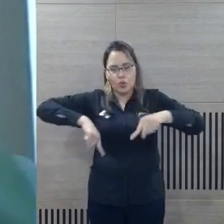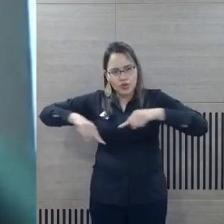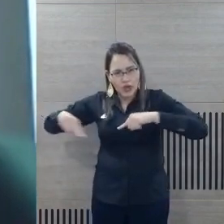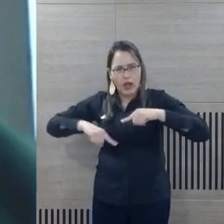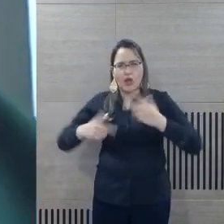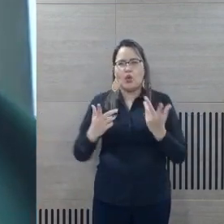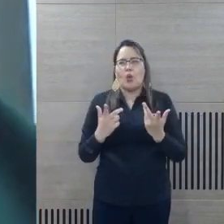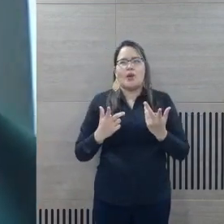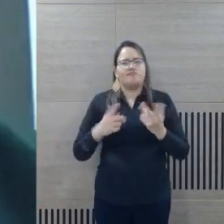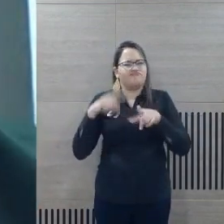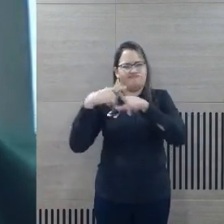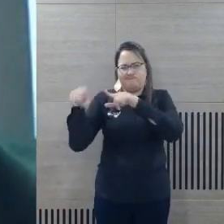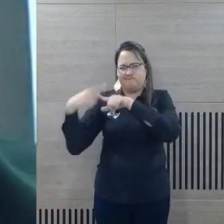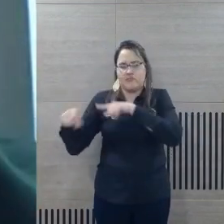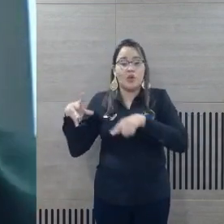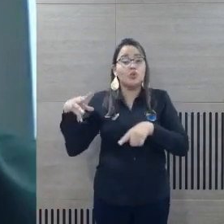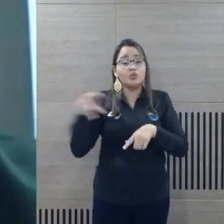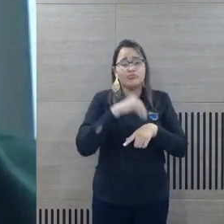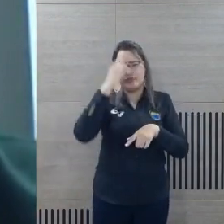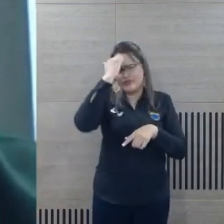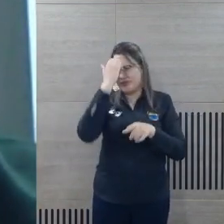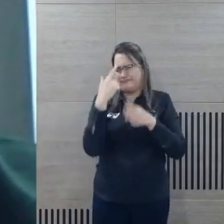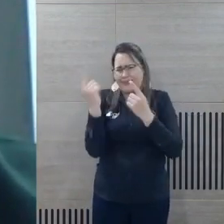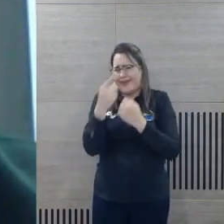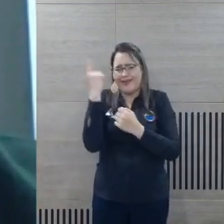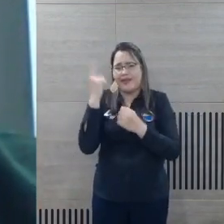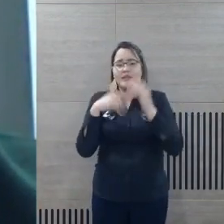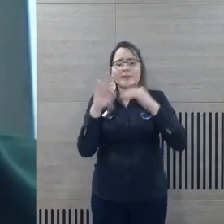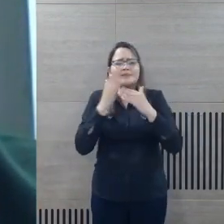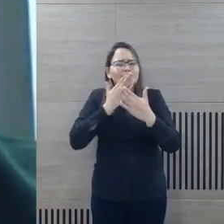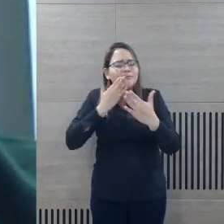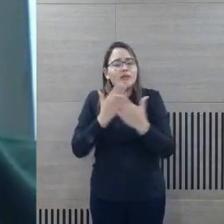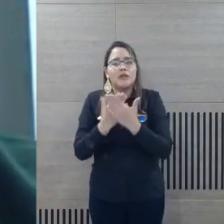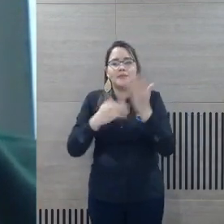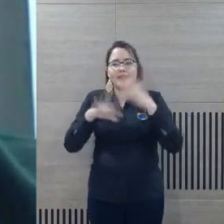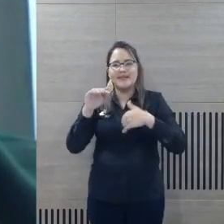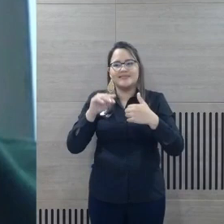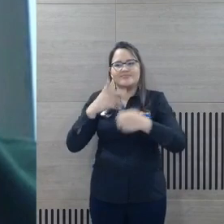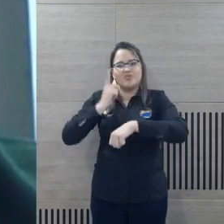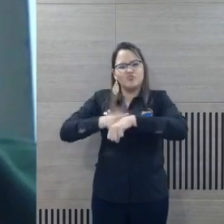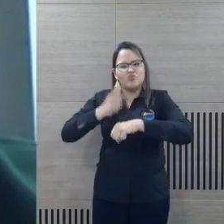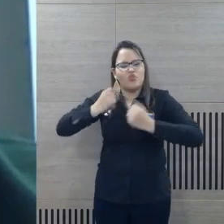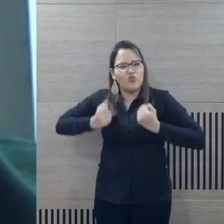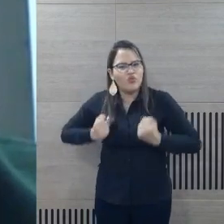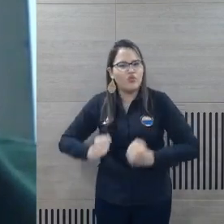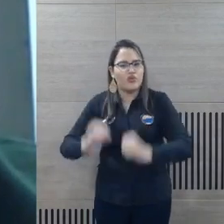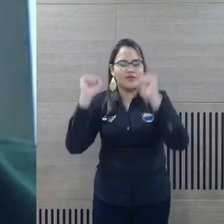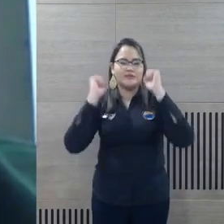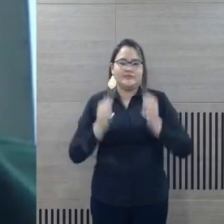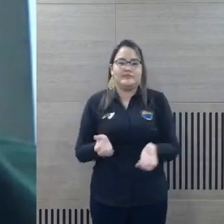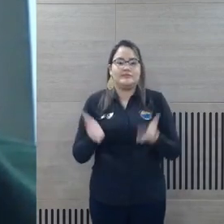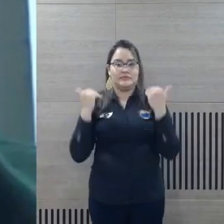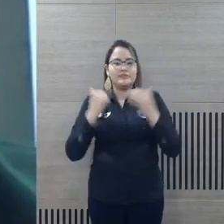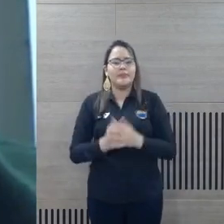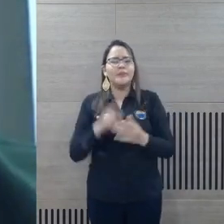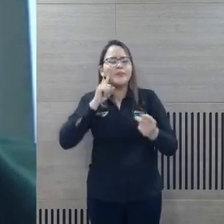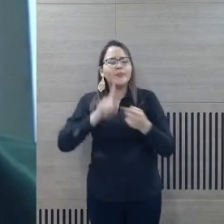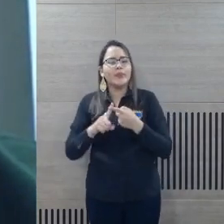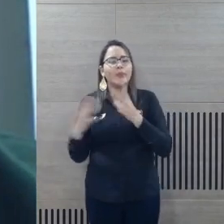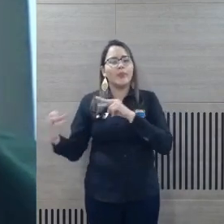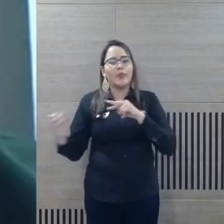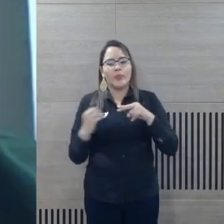esfuerzo, brindándonos una verdadera educación de calidad y pertinente a las necesidades del sector